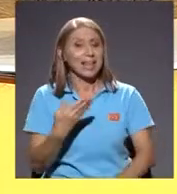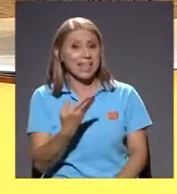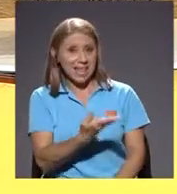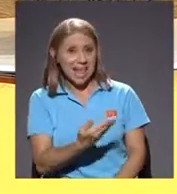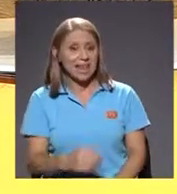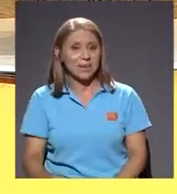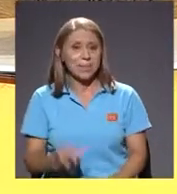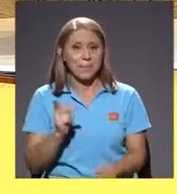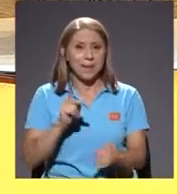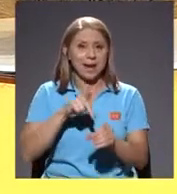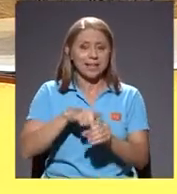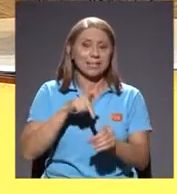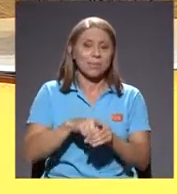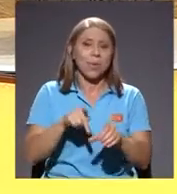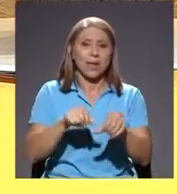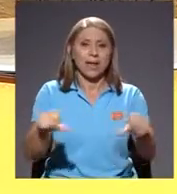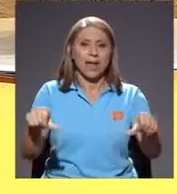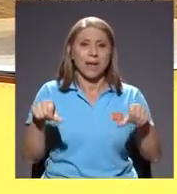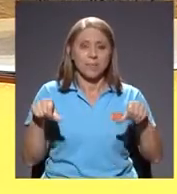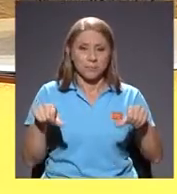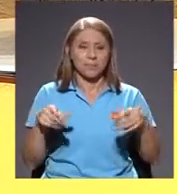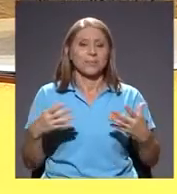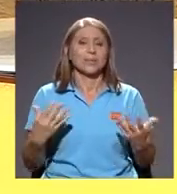participó en ámbitos